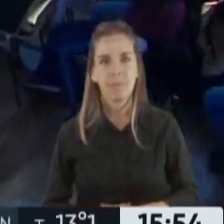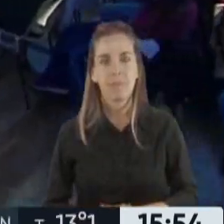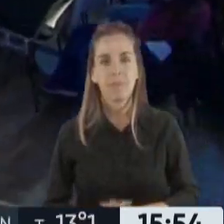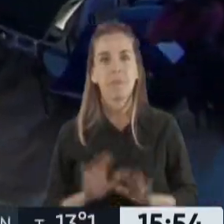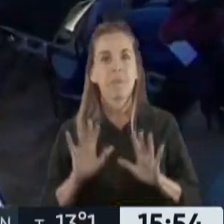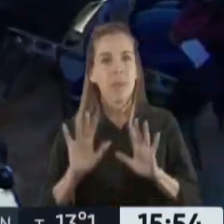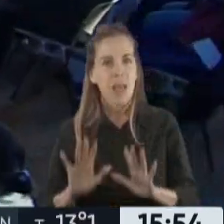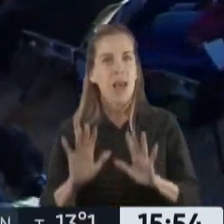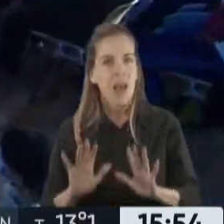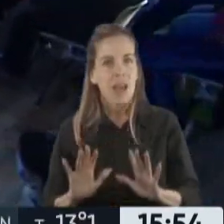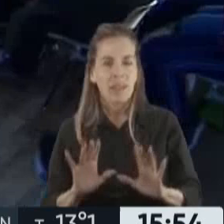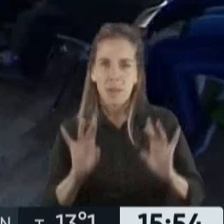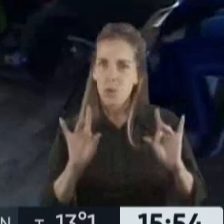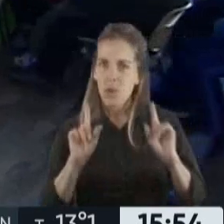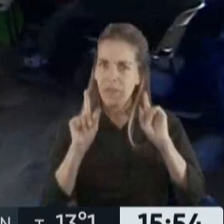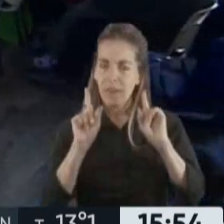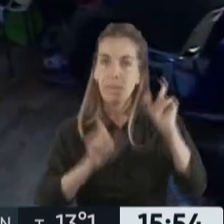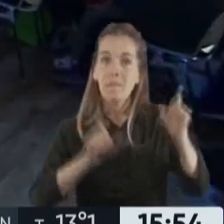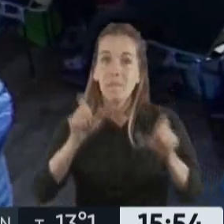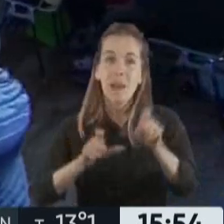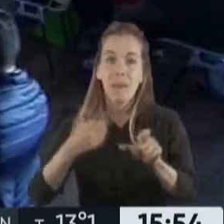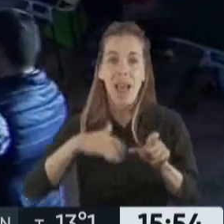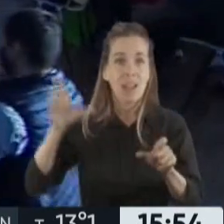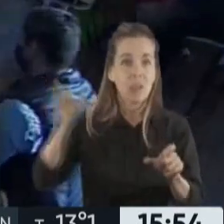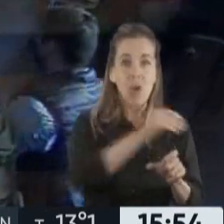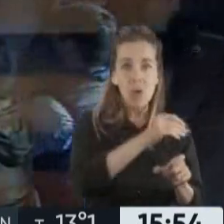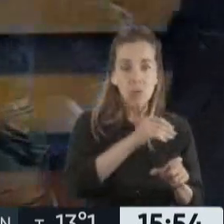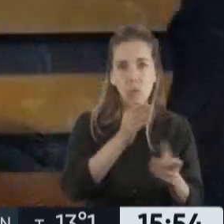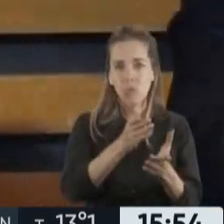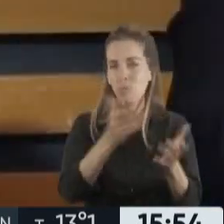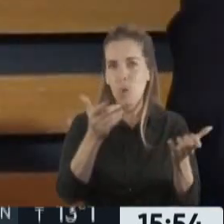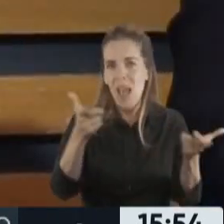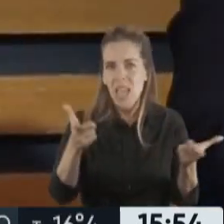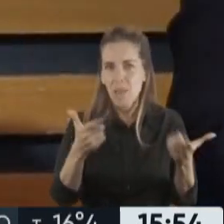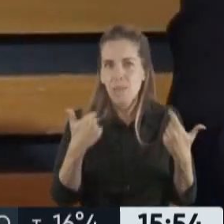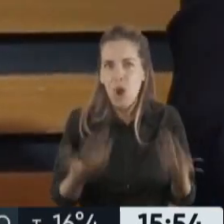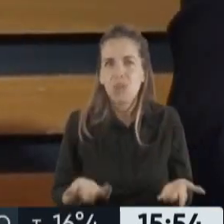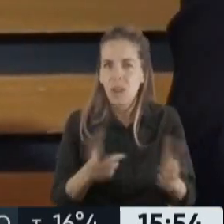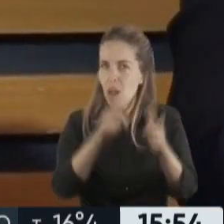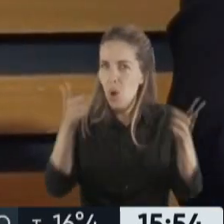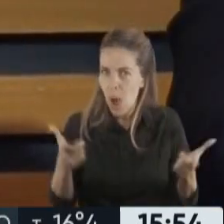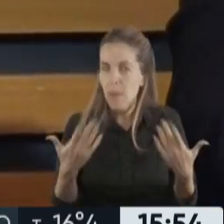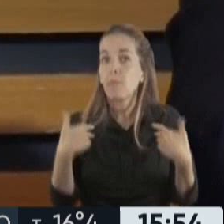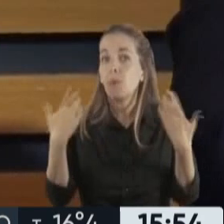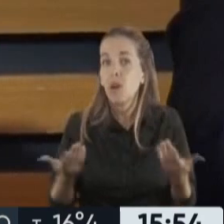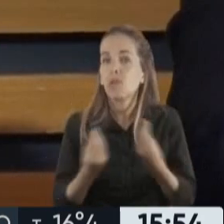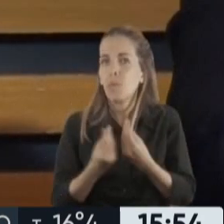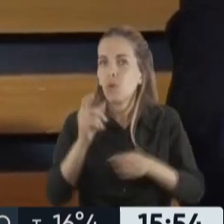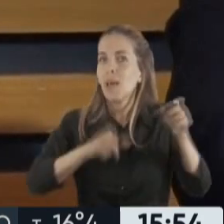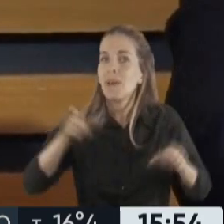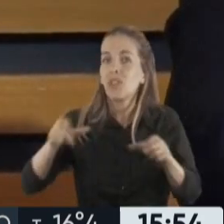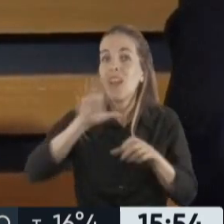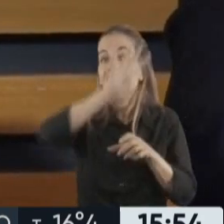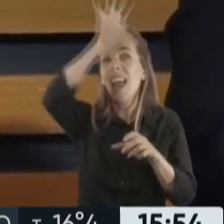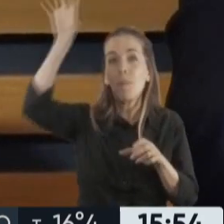esa posibilidad no la tienen todos los argentinos y todas las argentinas hoy en día. Y es por eso que muchos emigran buscando en las